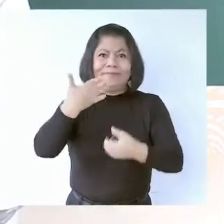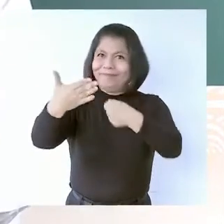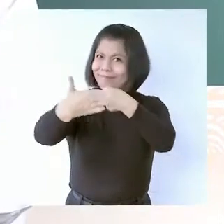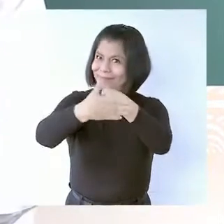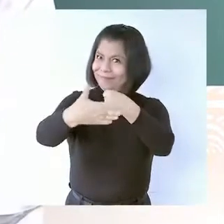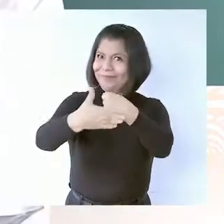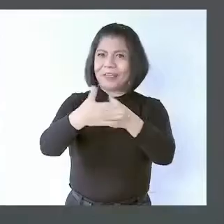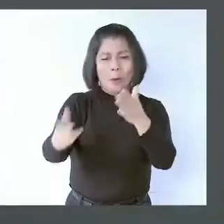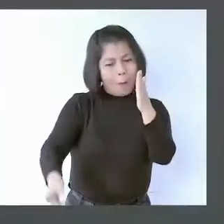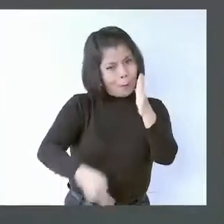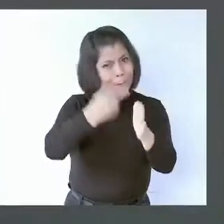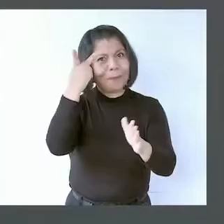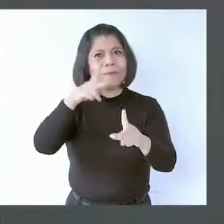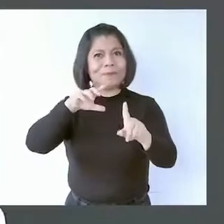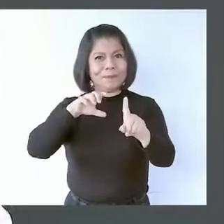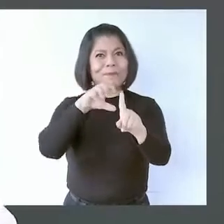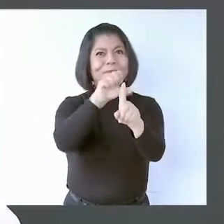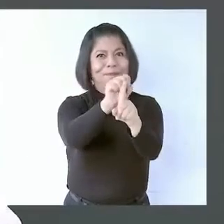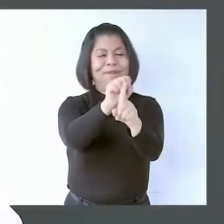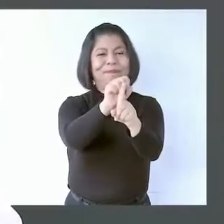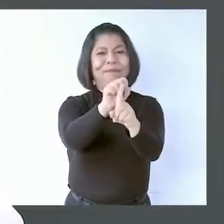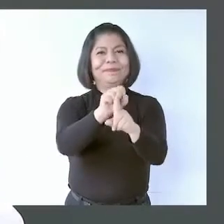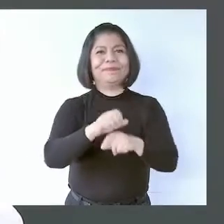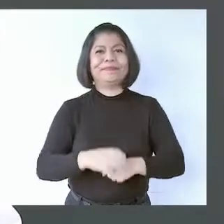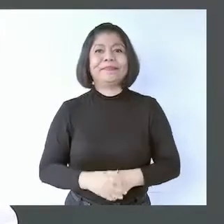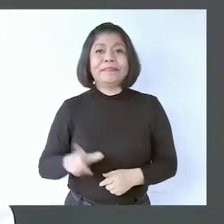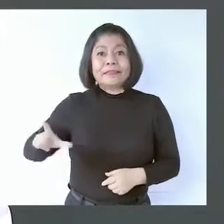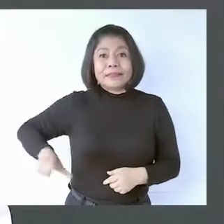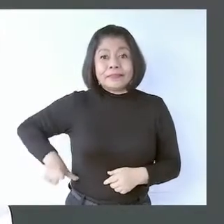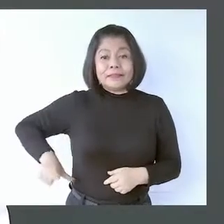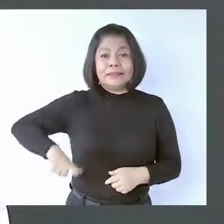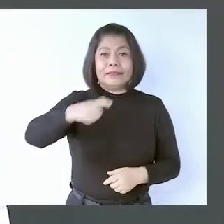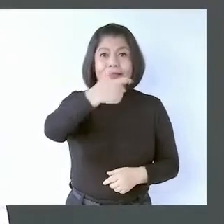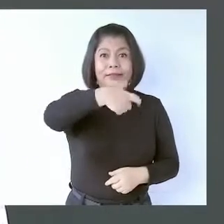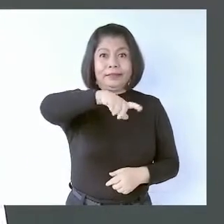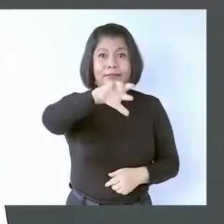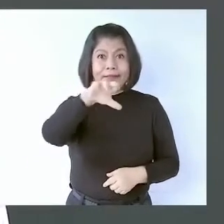seguir apoyando al gobierno de Quintana Roo y